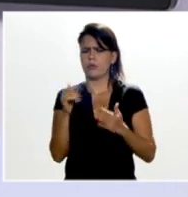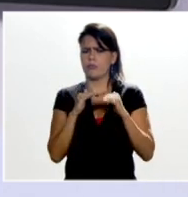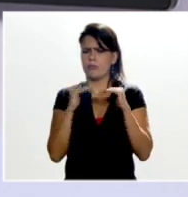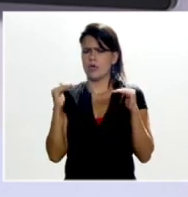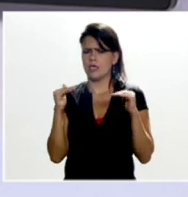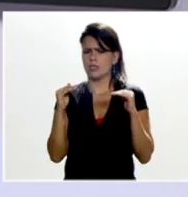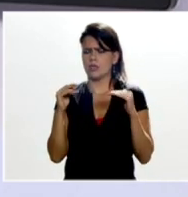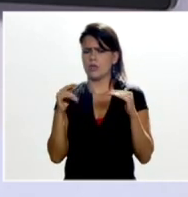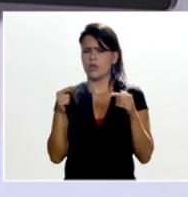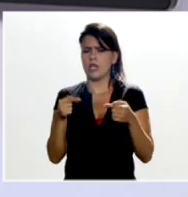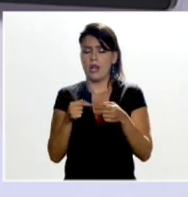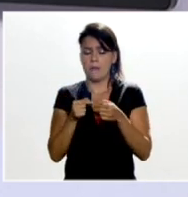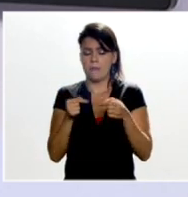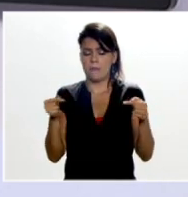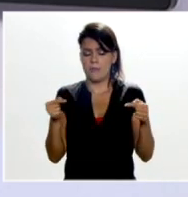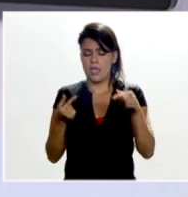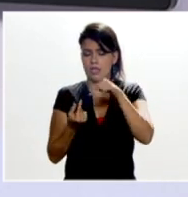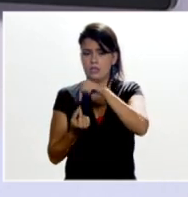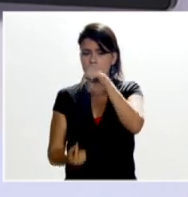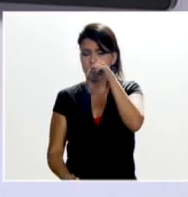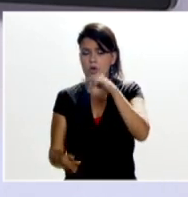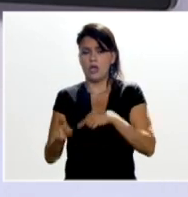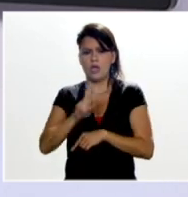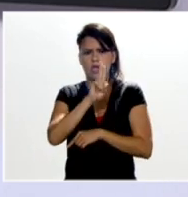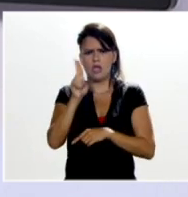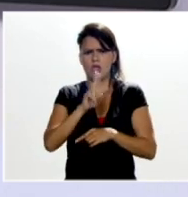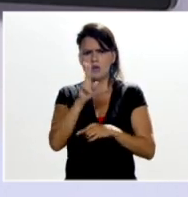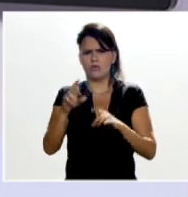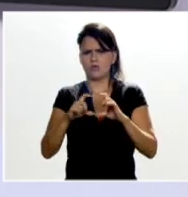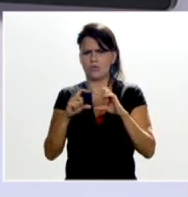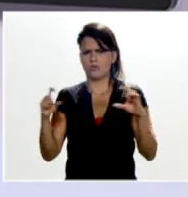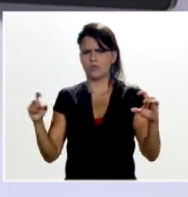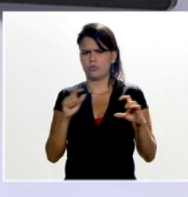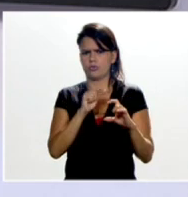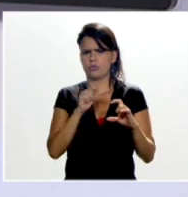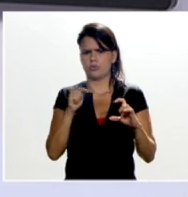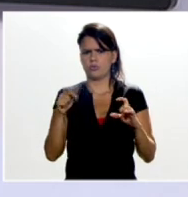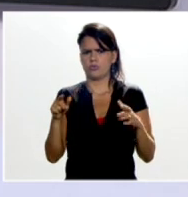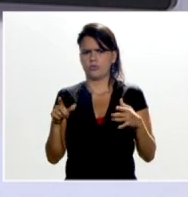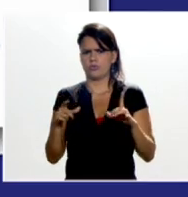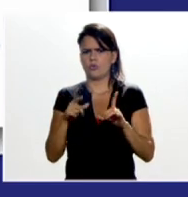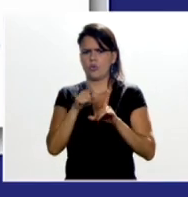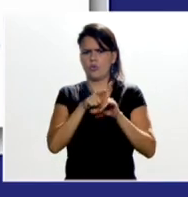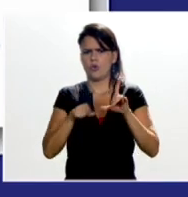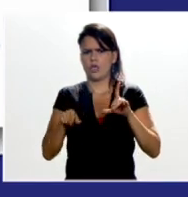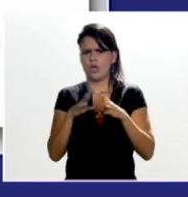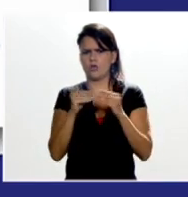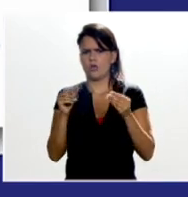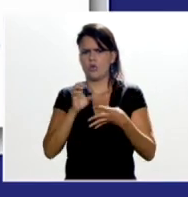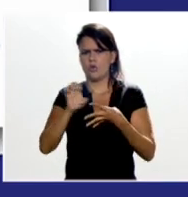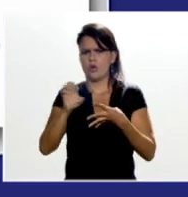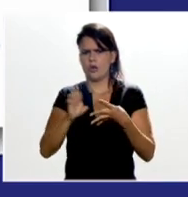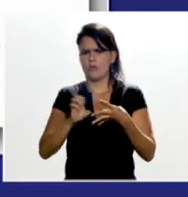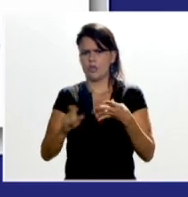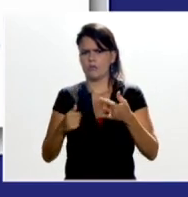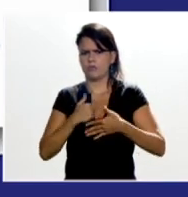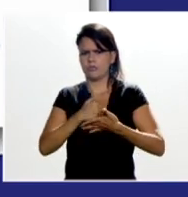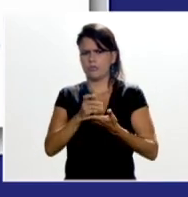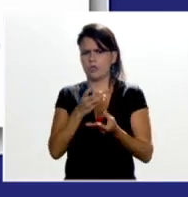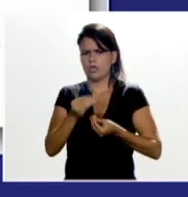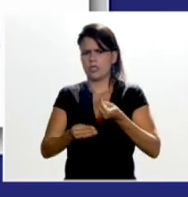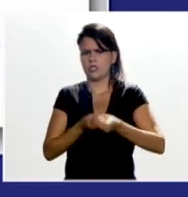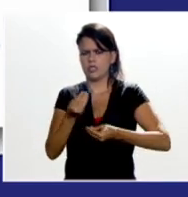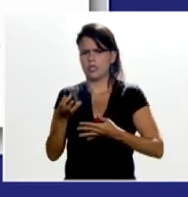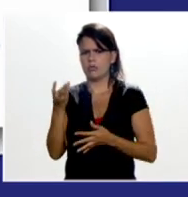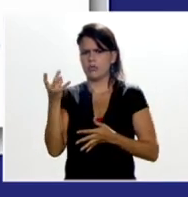la medición, el uso de la regla, escuadra y todos los elementos que le van a permitir hacer este tipo de operaciones,